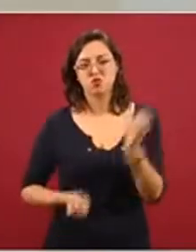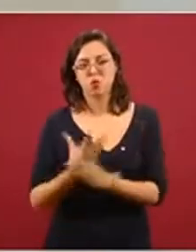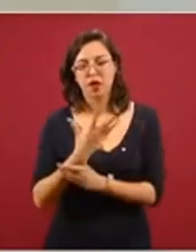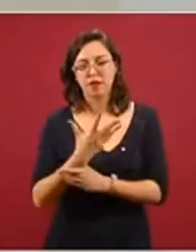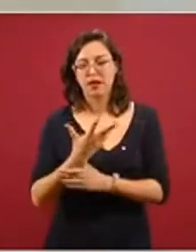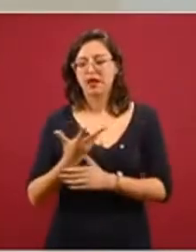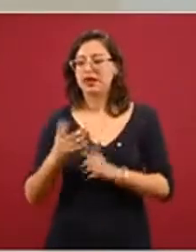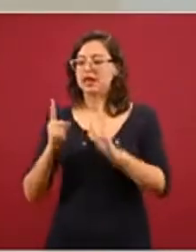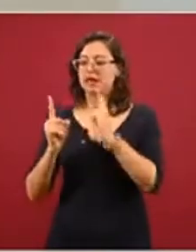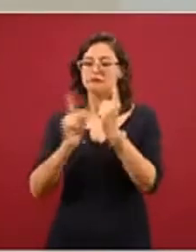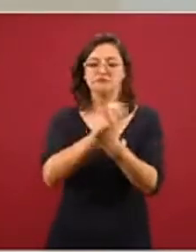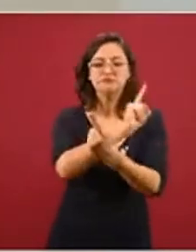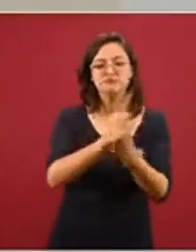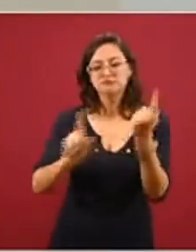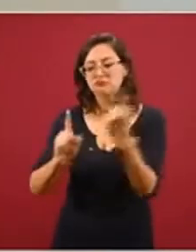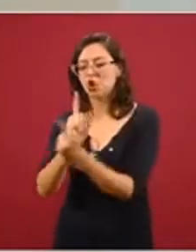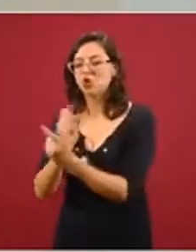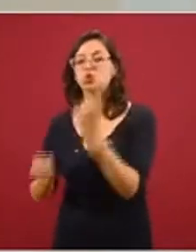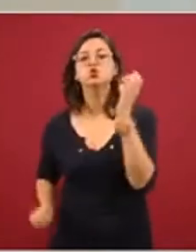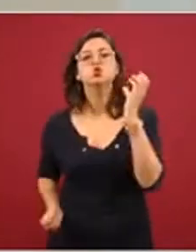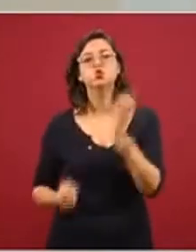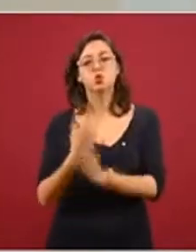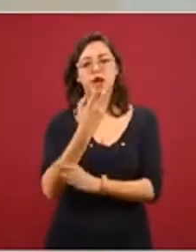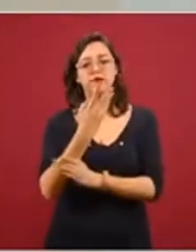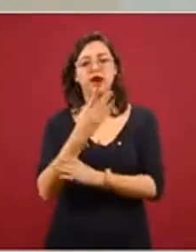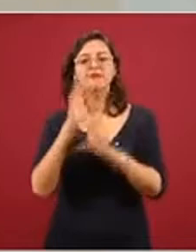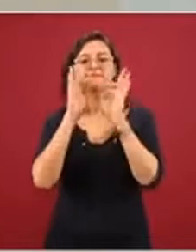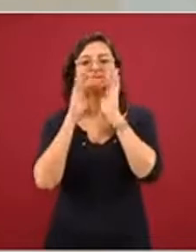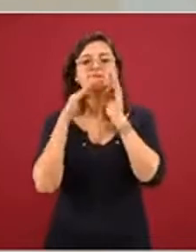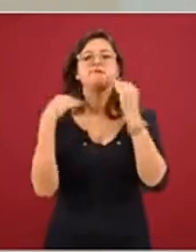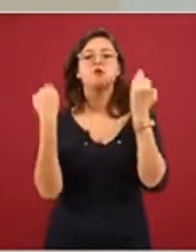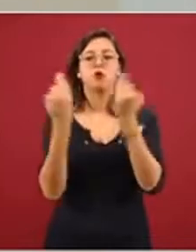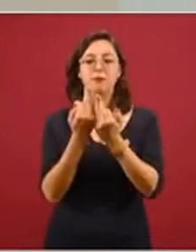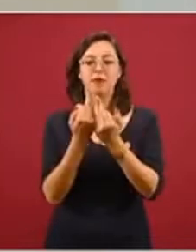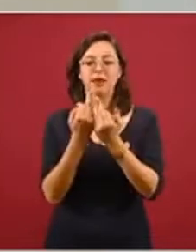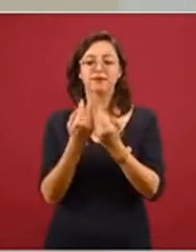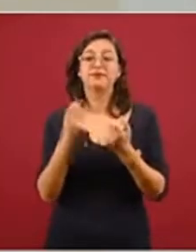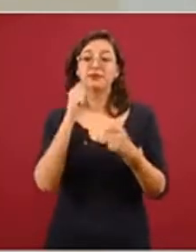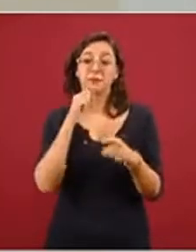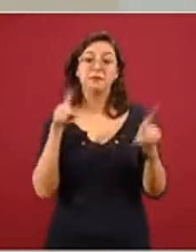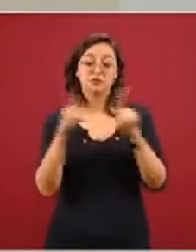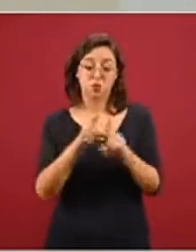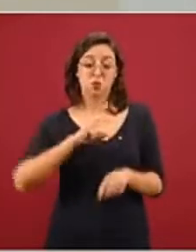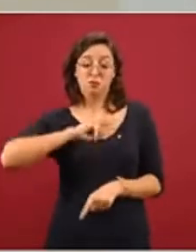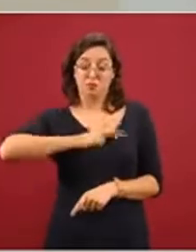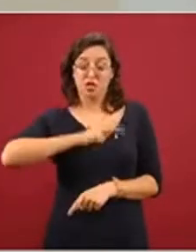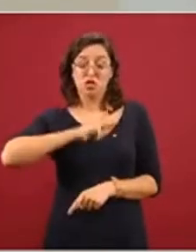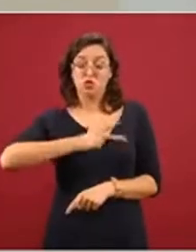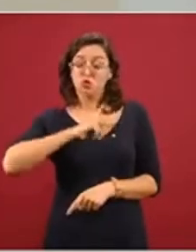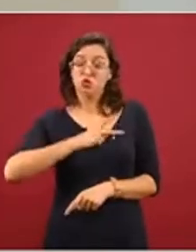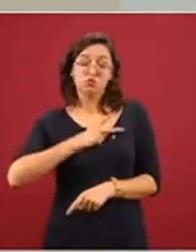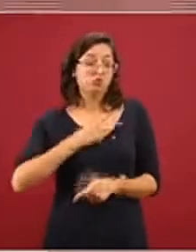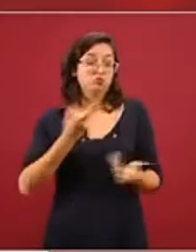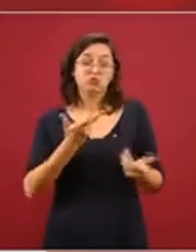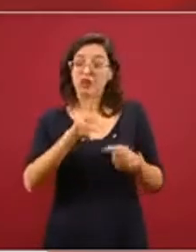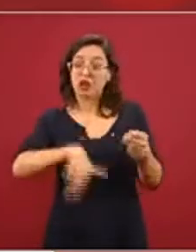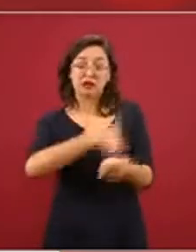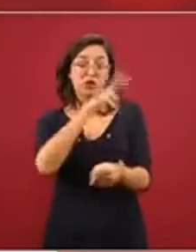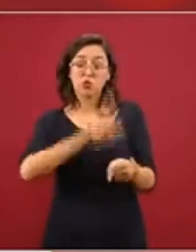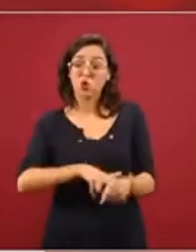relacionarnos unos con otros y, en ese sentido, relacionarnos con un agente biológico, un agente